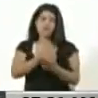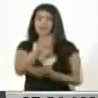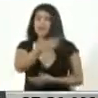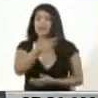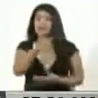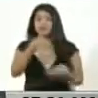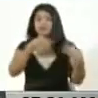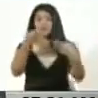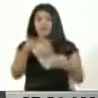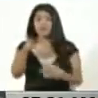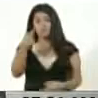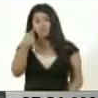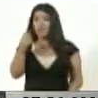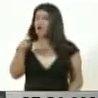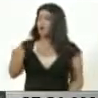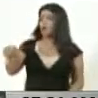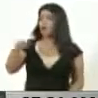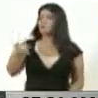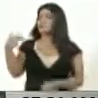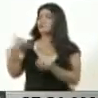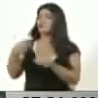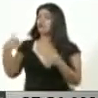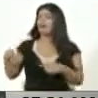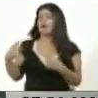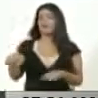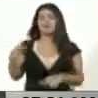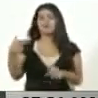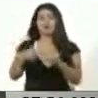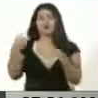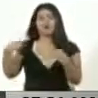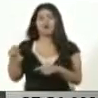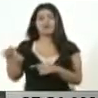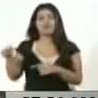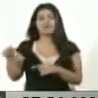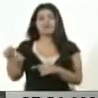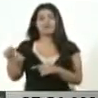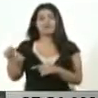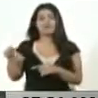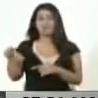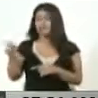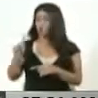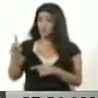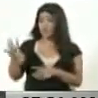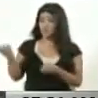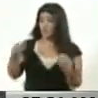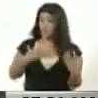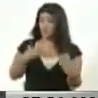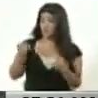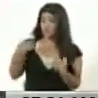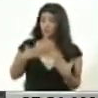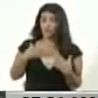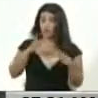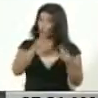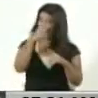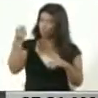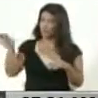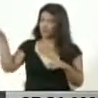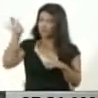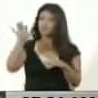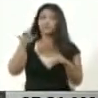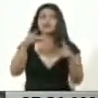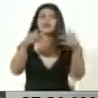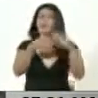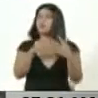naciones que porque tenían petróleo y no se lo entregaron al imperio en su